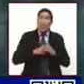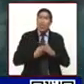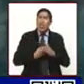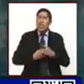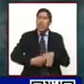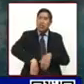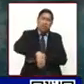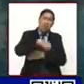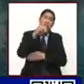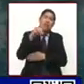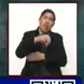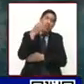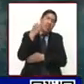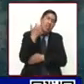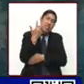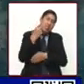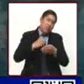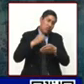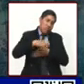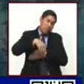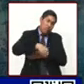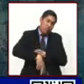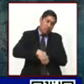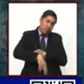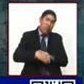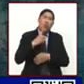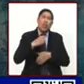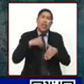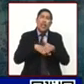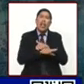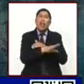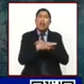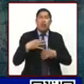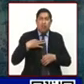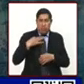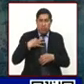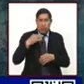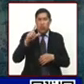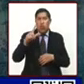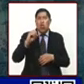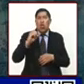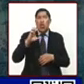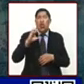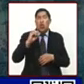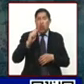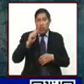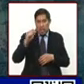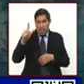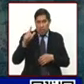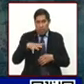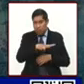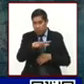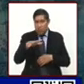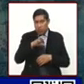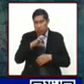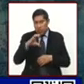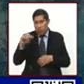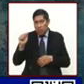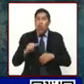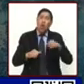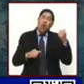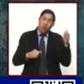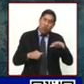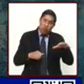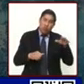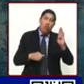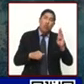0 horas del martes 3 de octubre. Una en el punto de entrada al trópico conocido como Locotal del lado de Cochabamba y otro de los